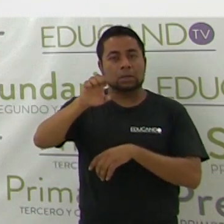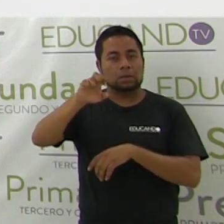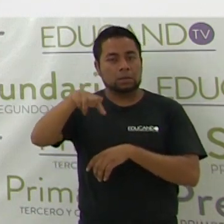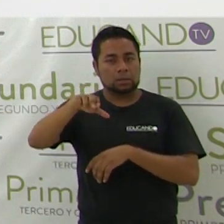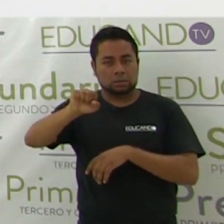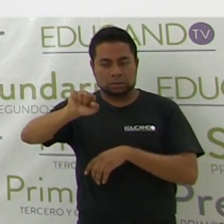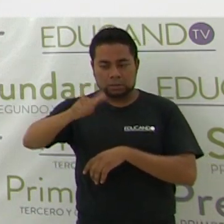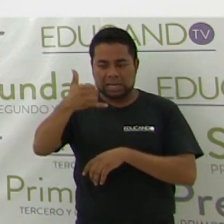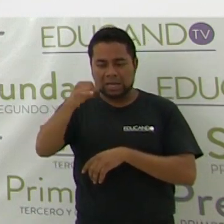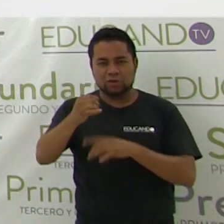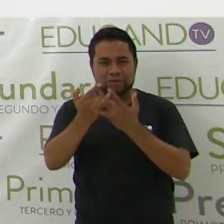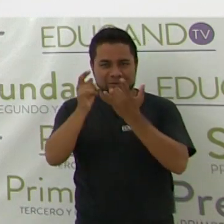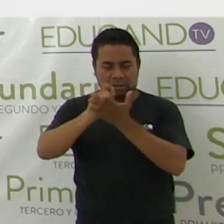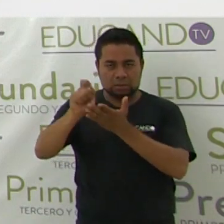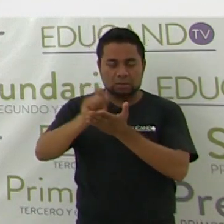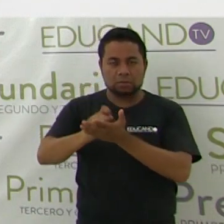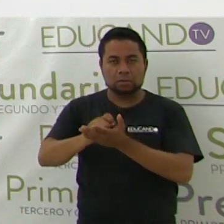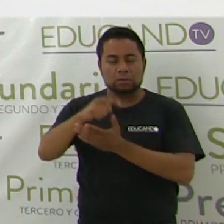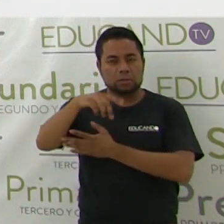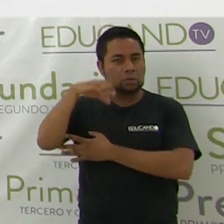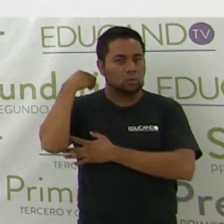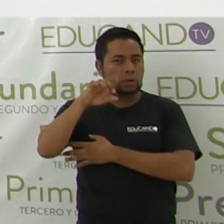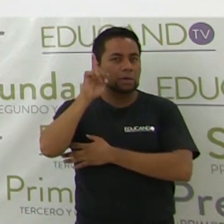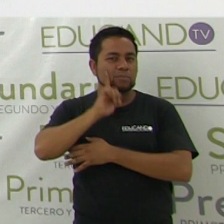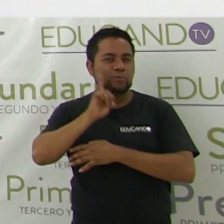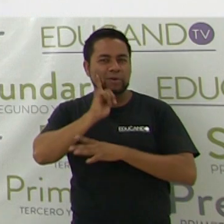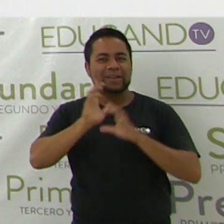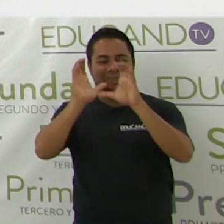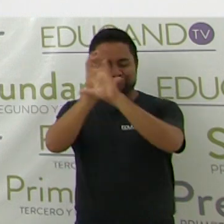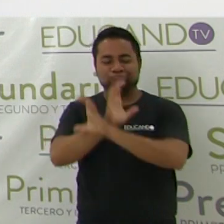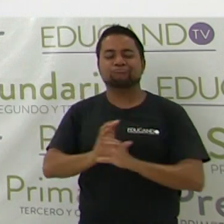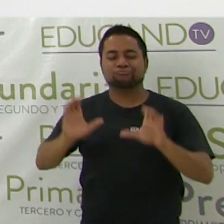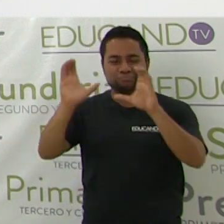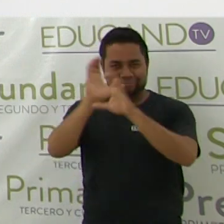En Oaxaca, las mujeres cantan.